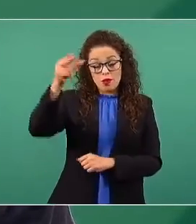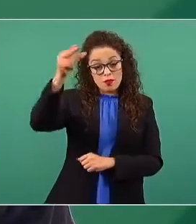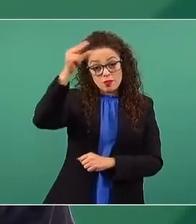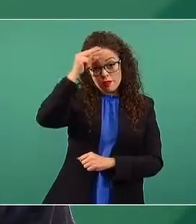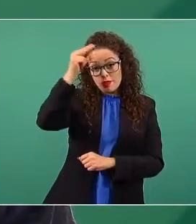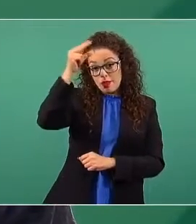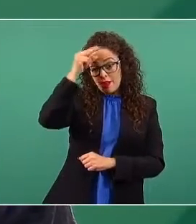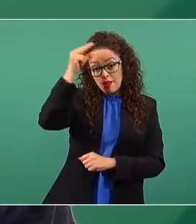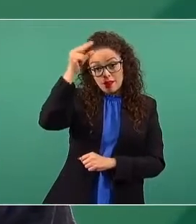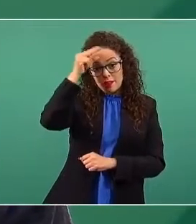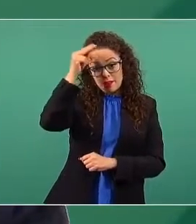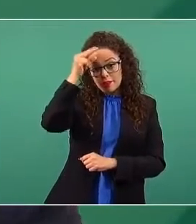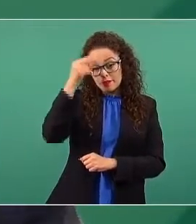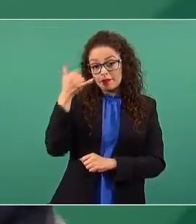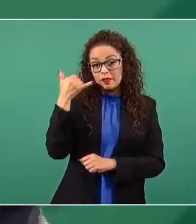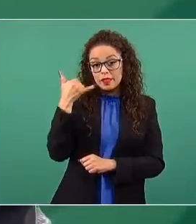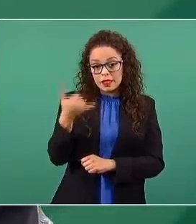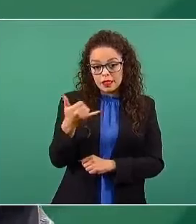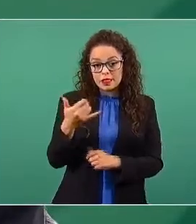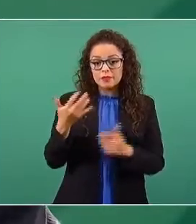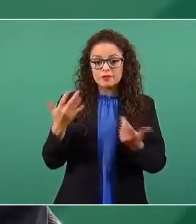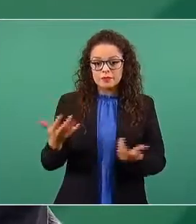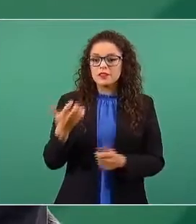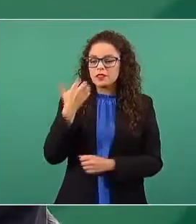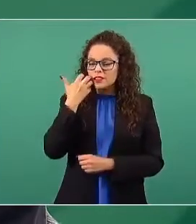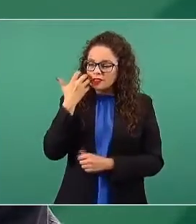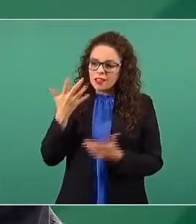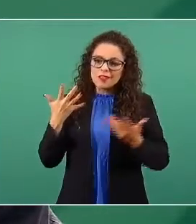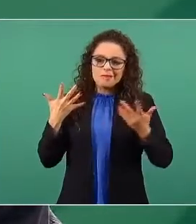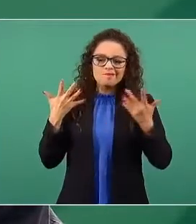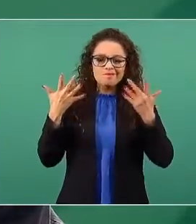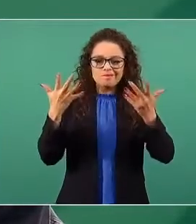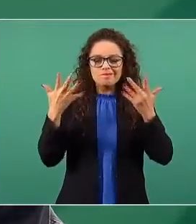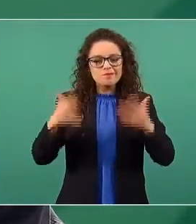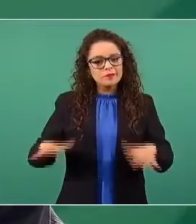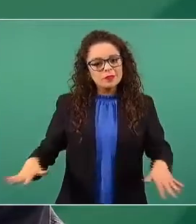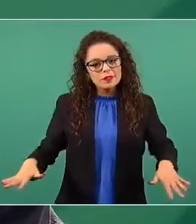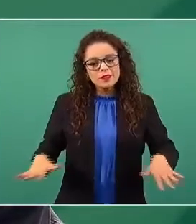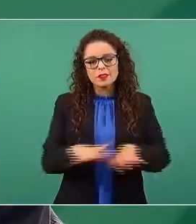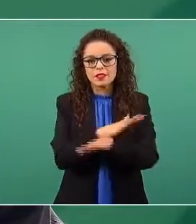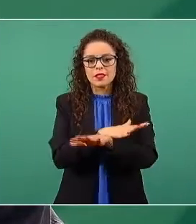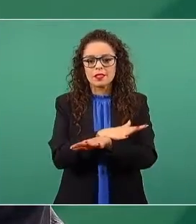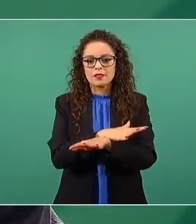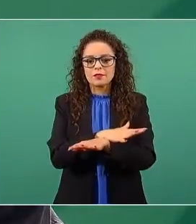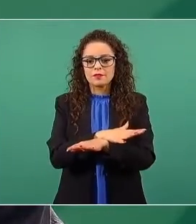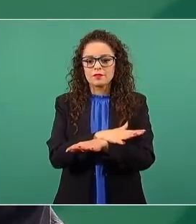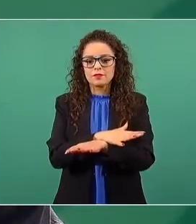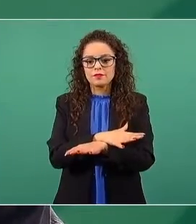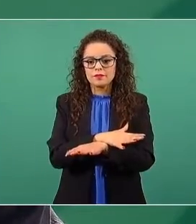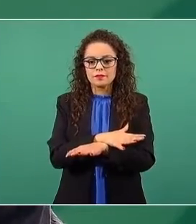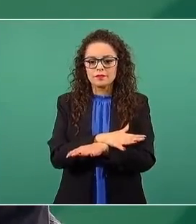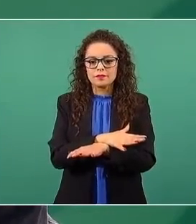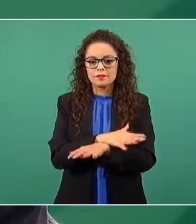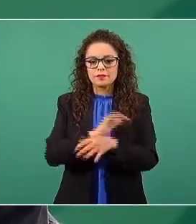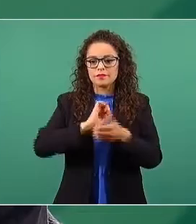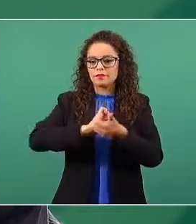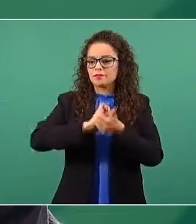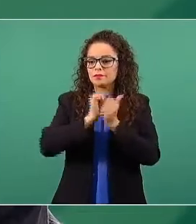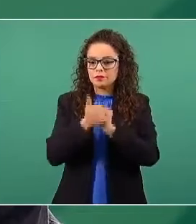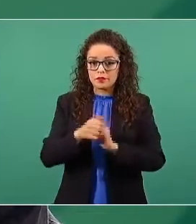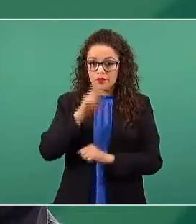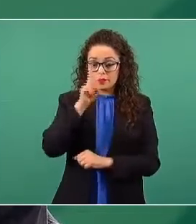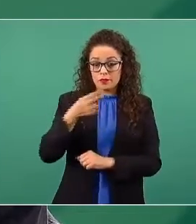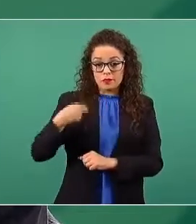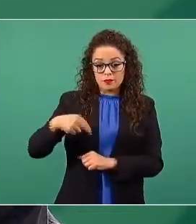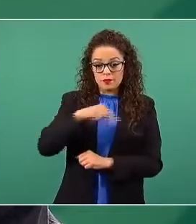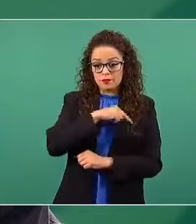pero además con enorme voluntad de transformar. Muchos le consideramos un funcionario emblemático